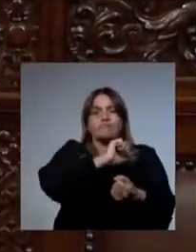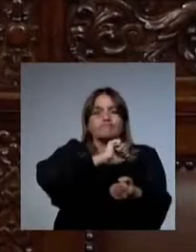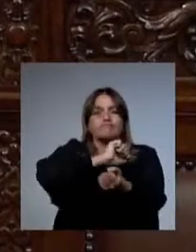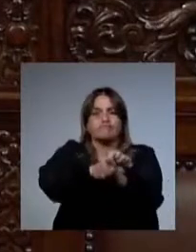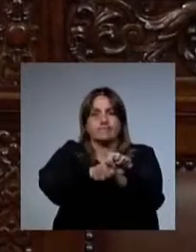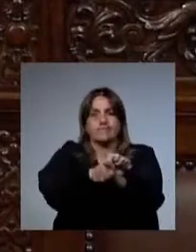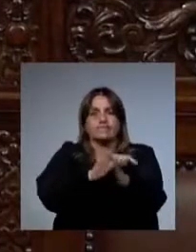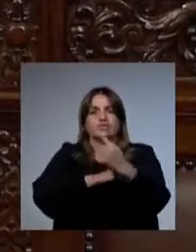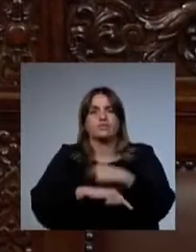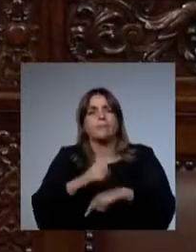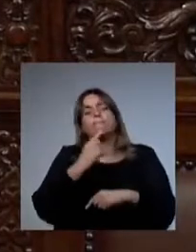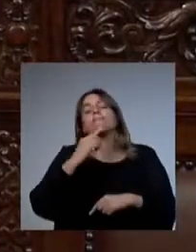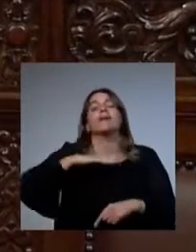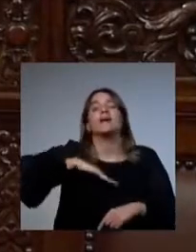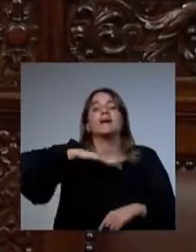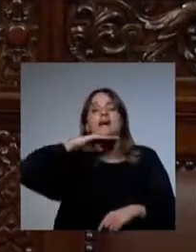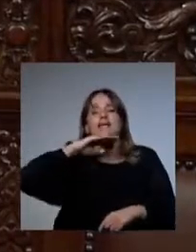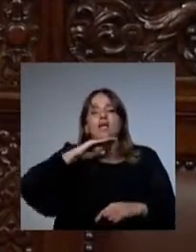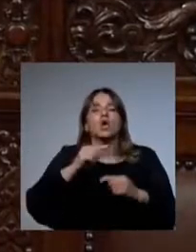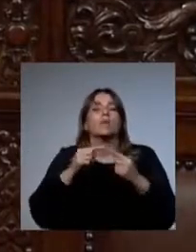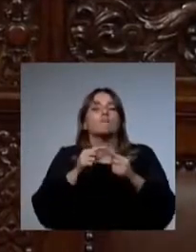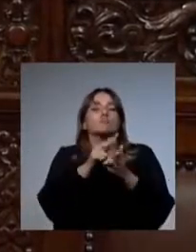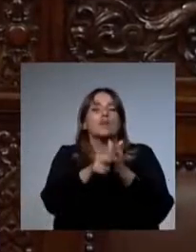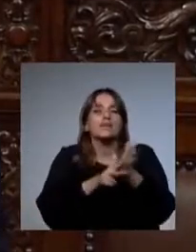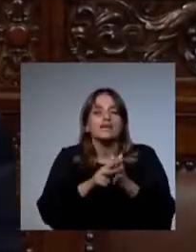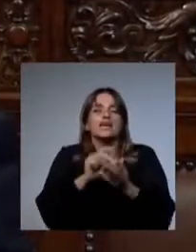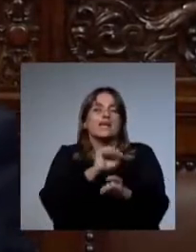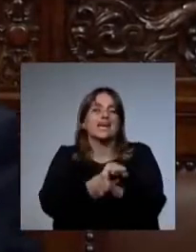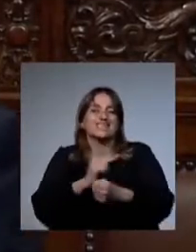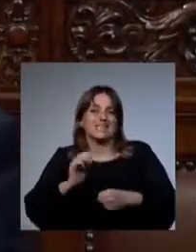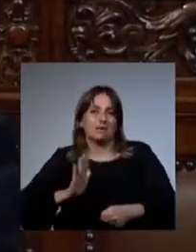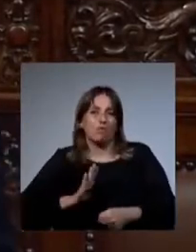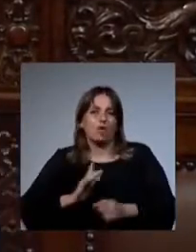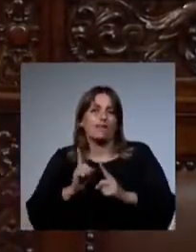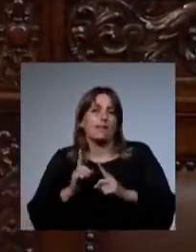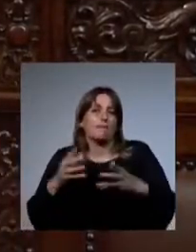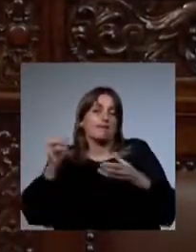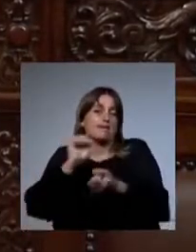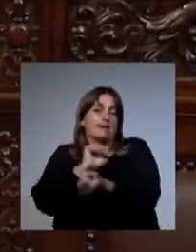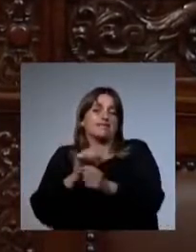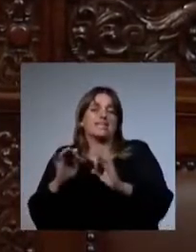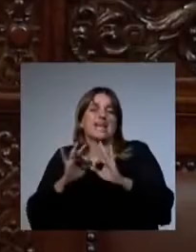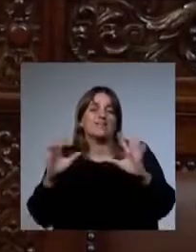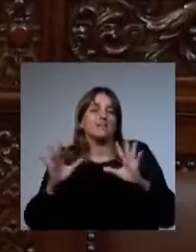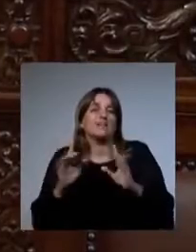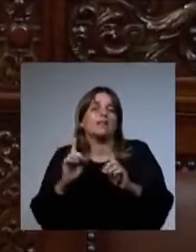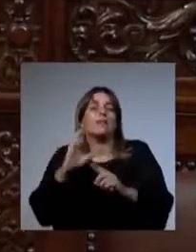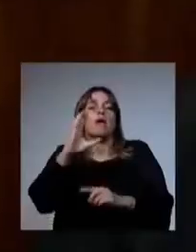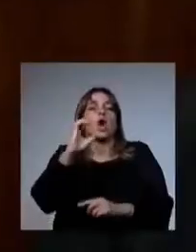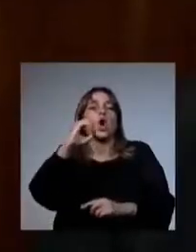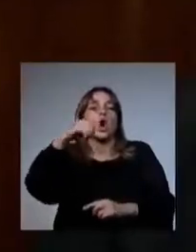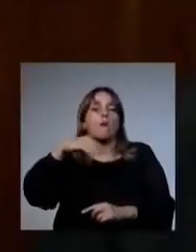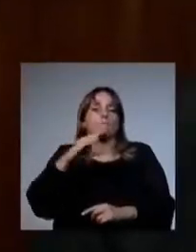penitenciarios: Canelones, Punta de Rieles, Cárcel de Mujeres, Libertad y Concar.